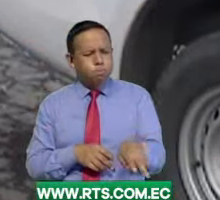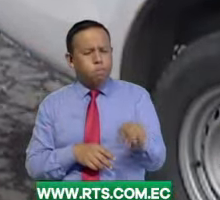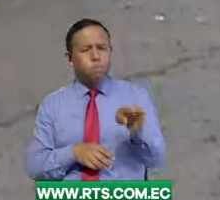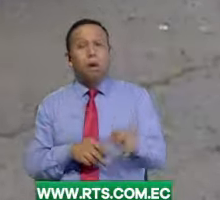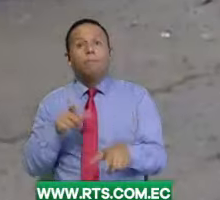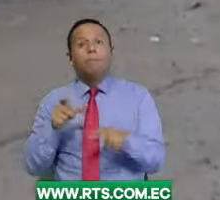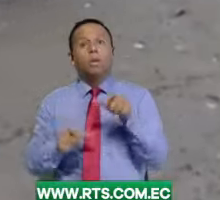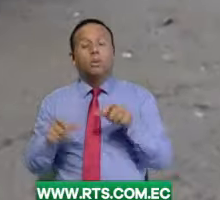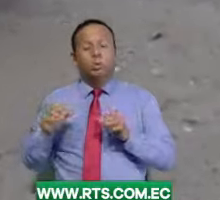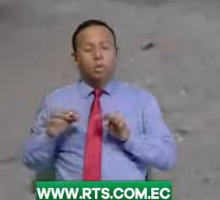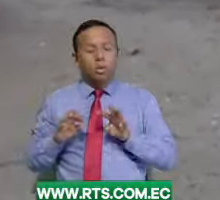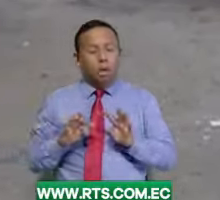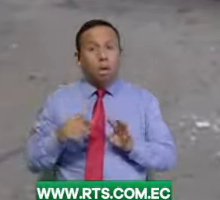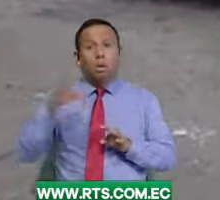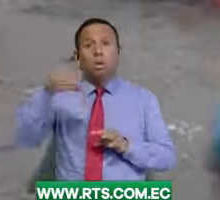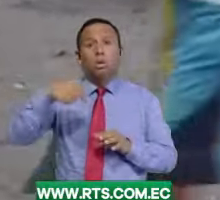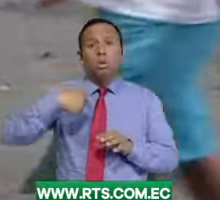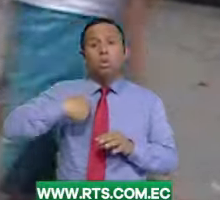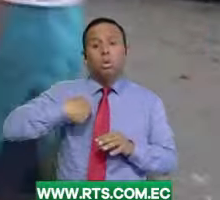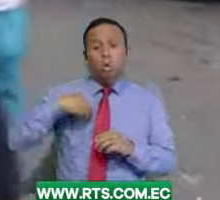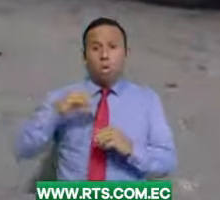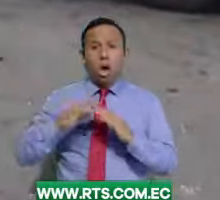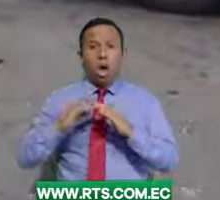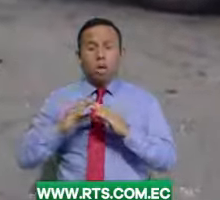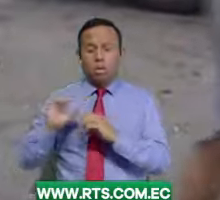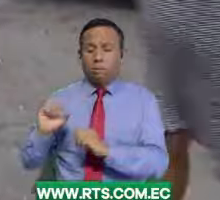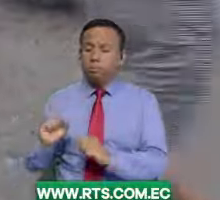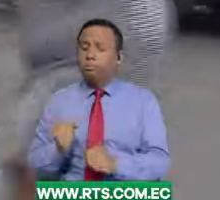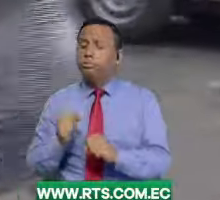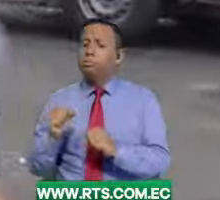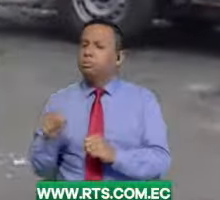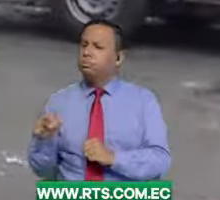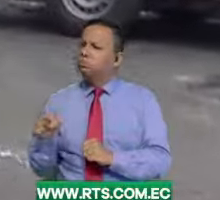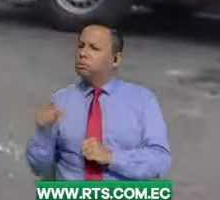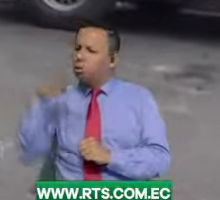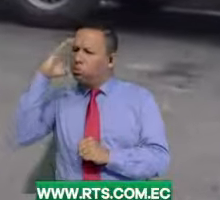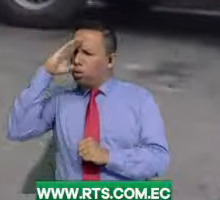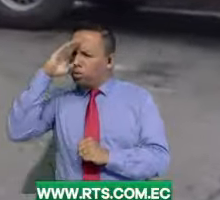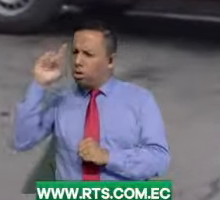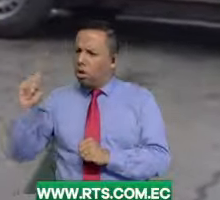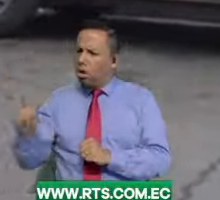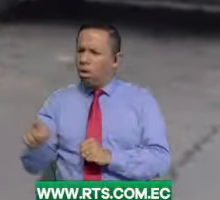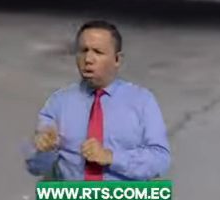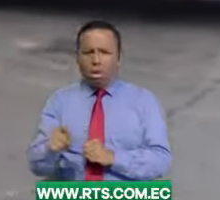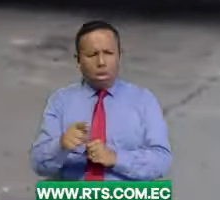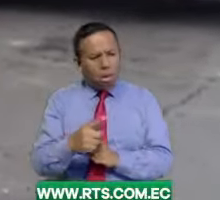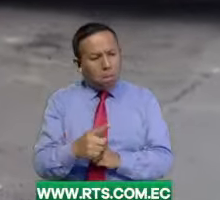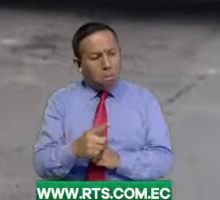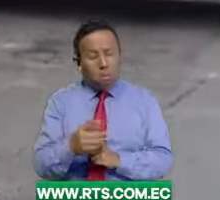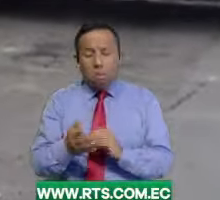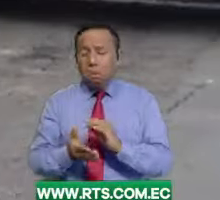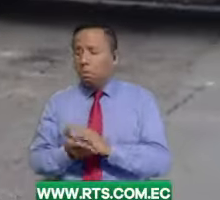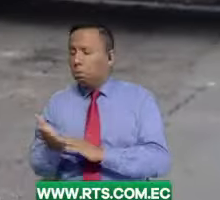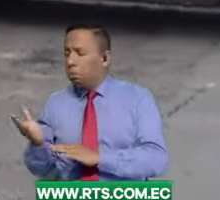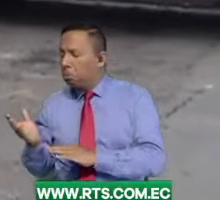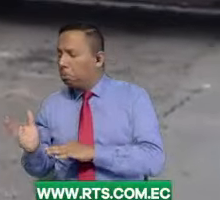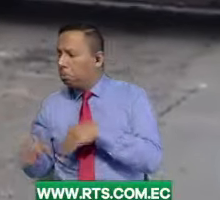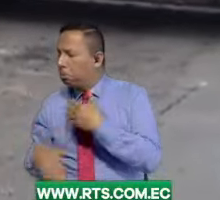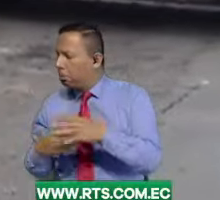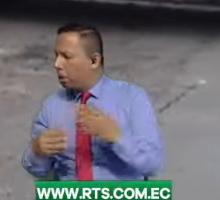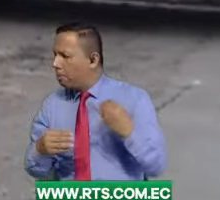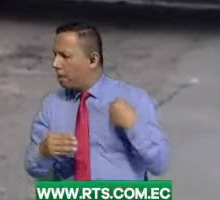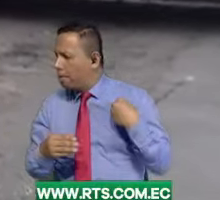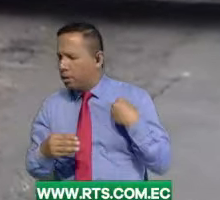barriendo aquí la vereda. Pasó el patrullero para acá. Ya cuando me metí al baño, y es que mi hija me llamaba y me decía, mami, dice,